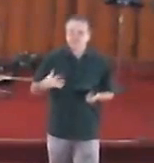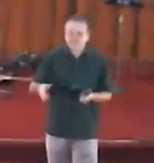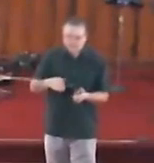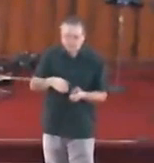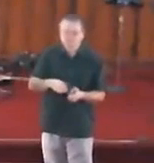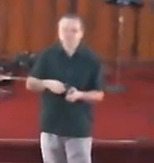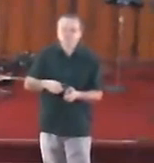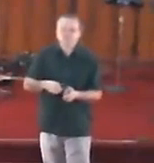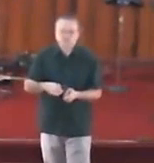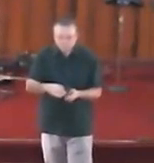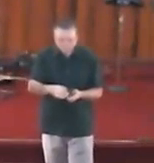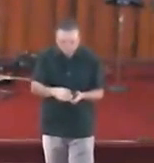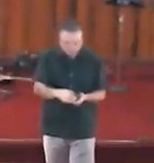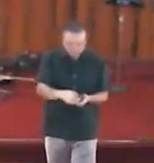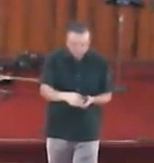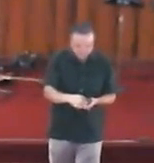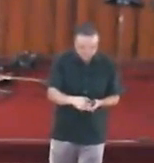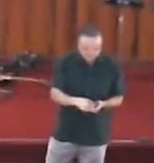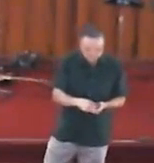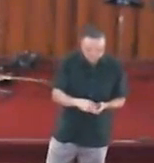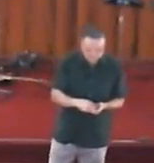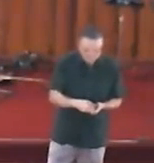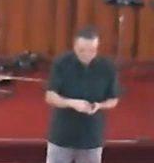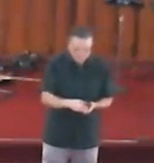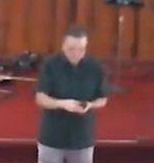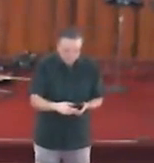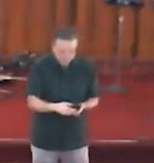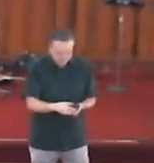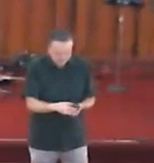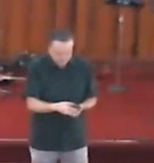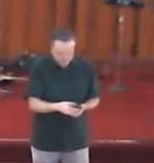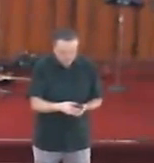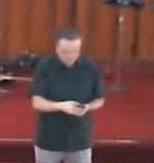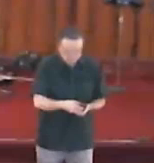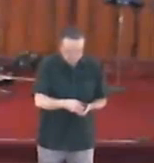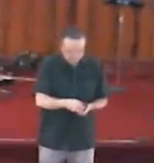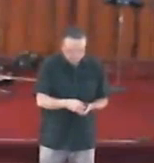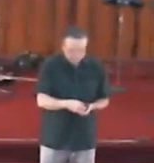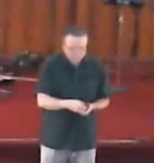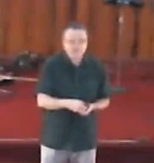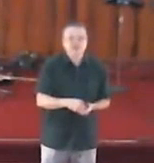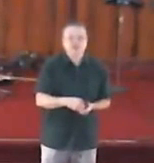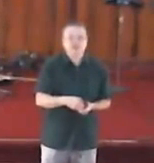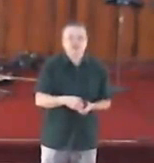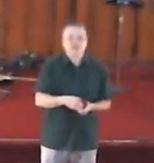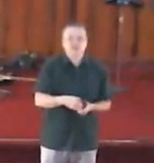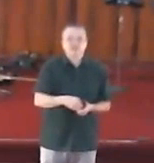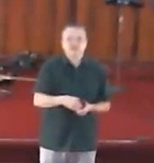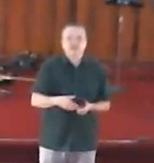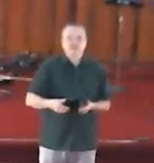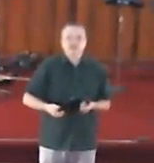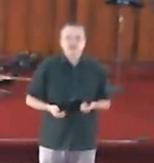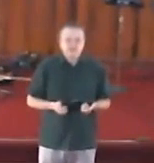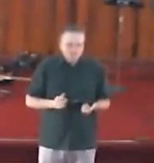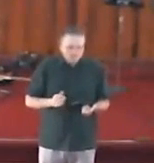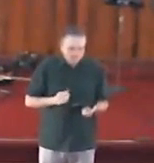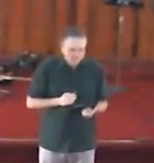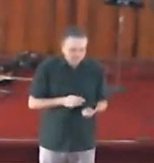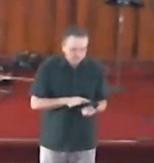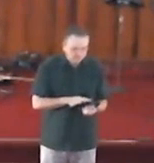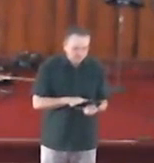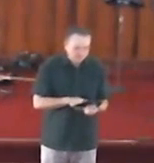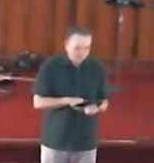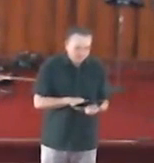estaba empezando con sus discípulos. The power of the Holy Spirit, Jesus promised that to his disciples from the very beginning.